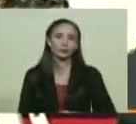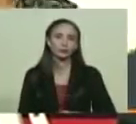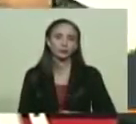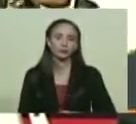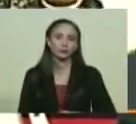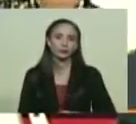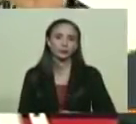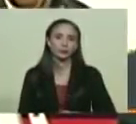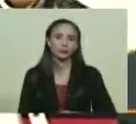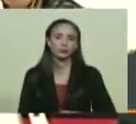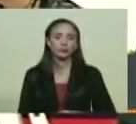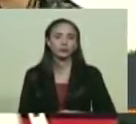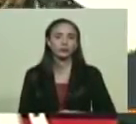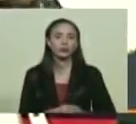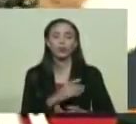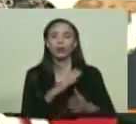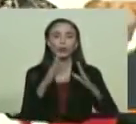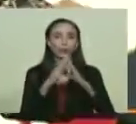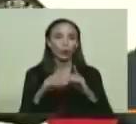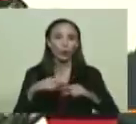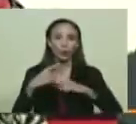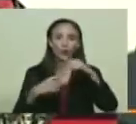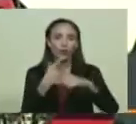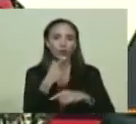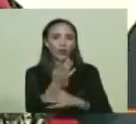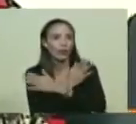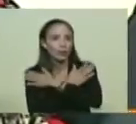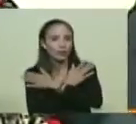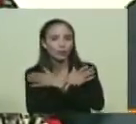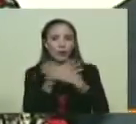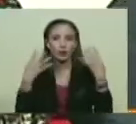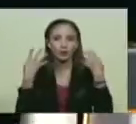Eso es lo que digo yo todo el día. Sicilia.